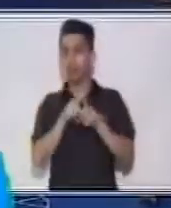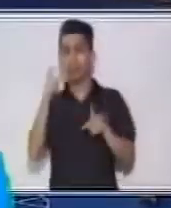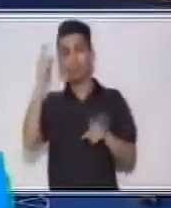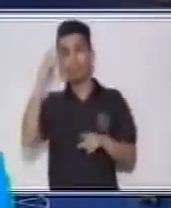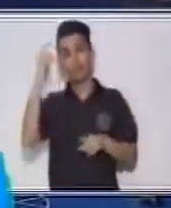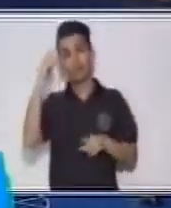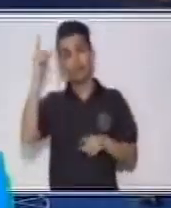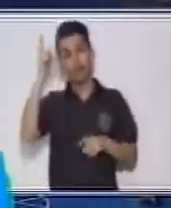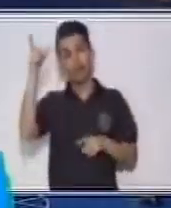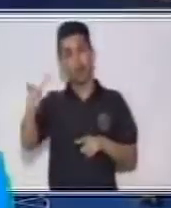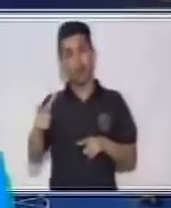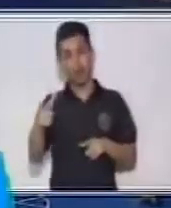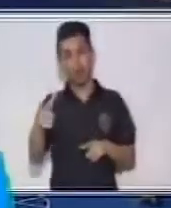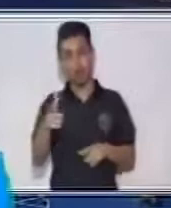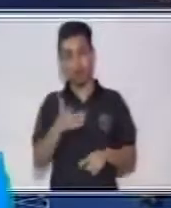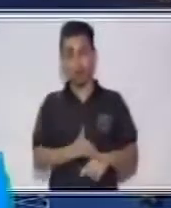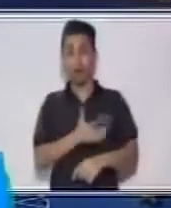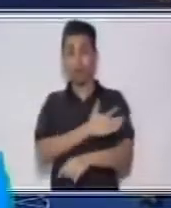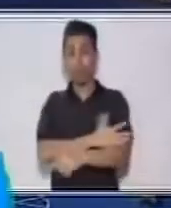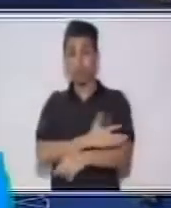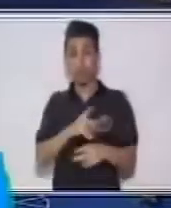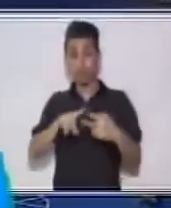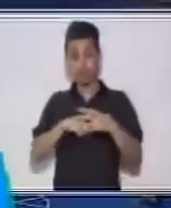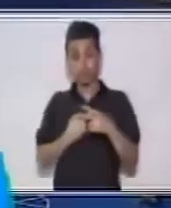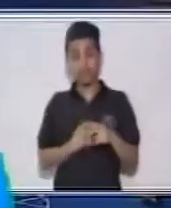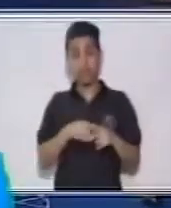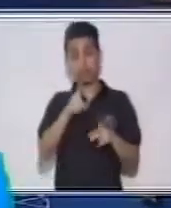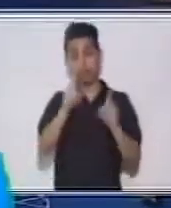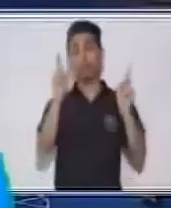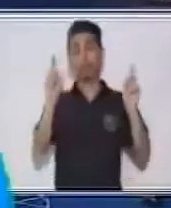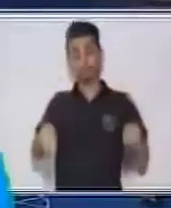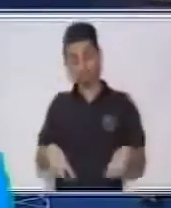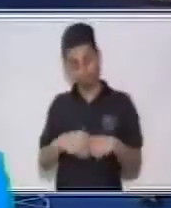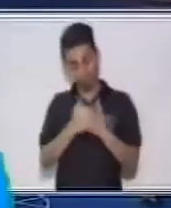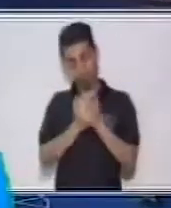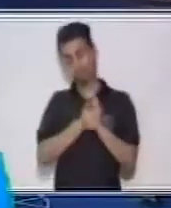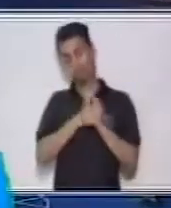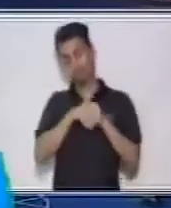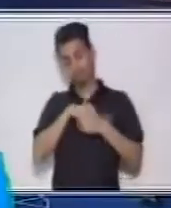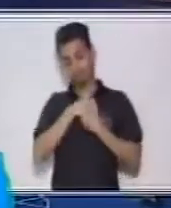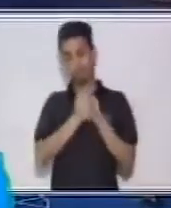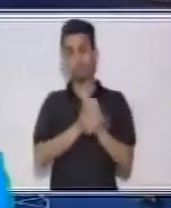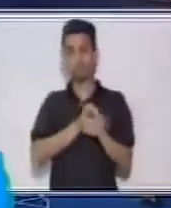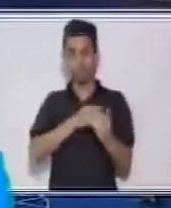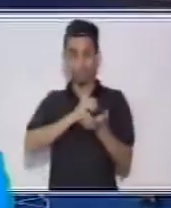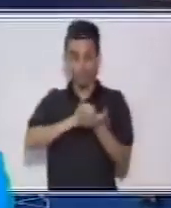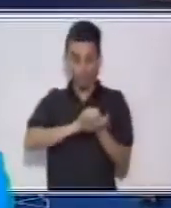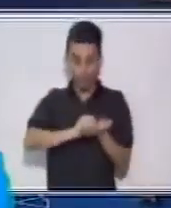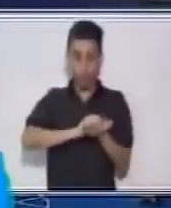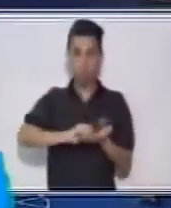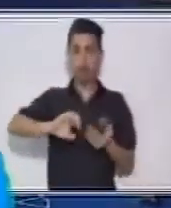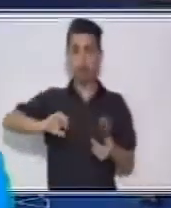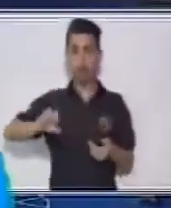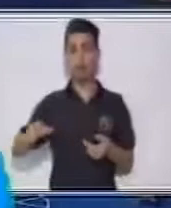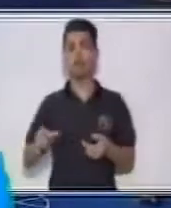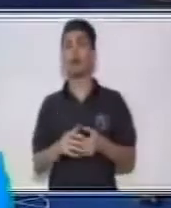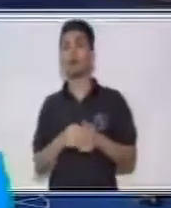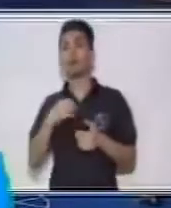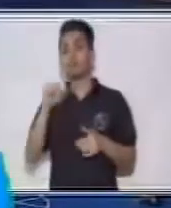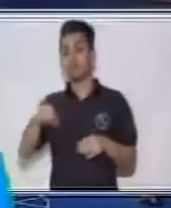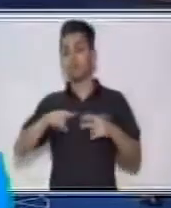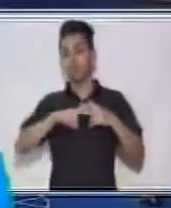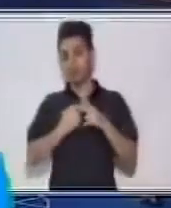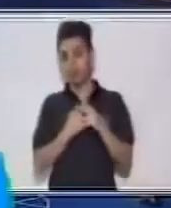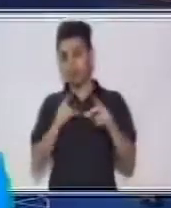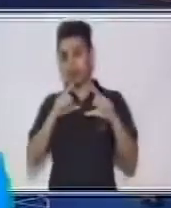lógico antes de empezar te recomiendo lave sus manos constantemente con agua y jabón para iniciar esta